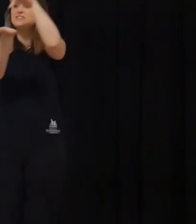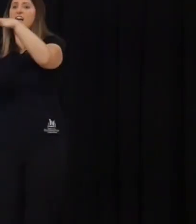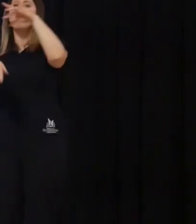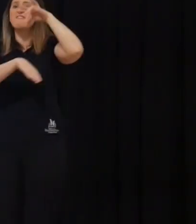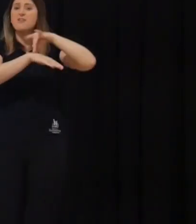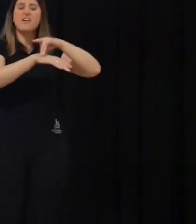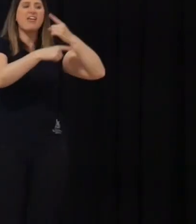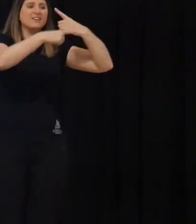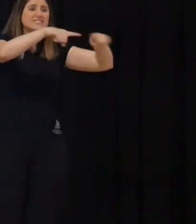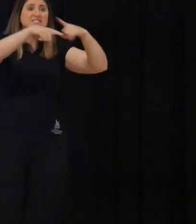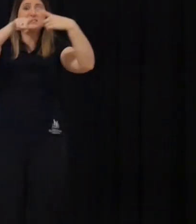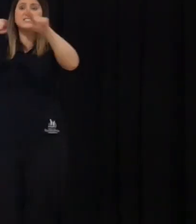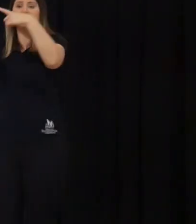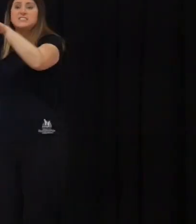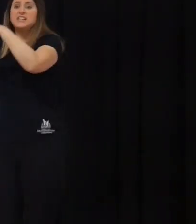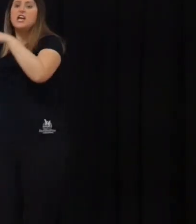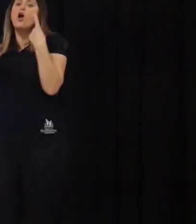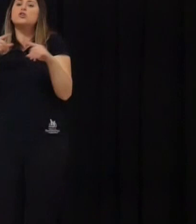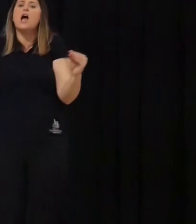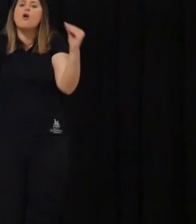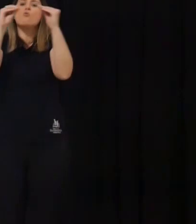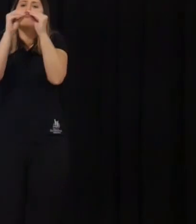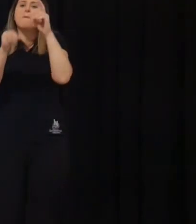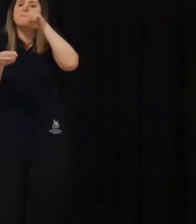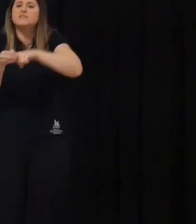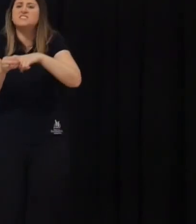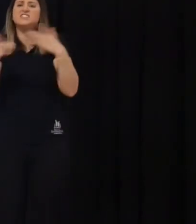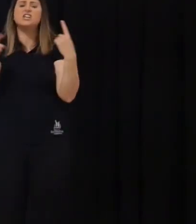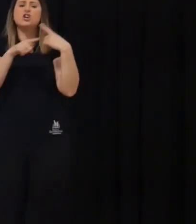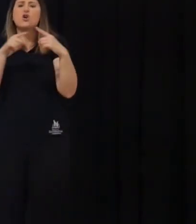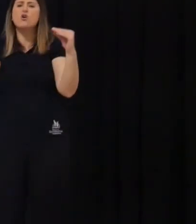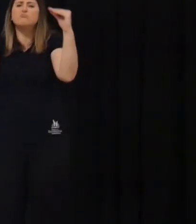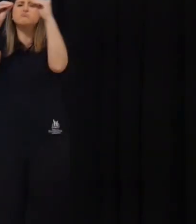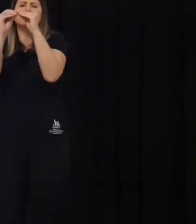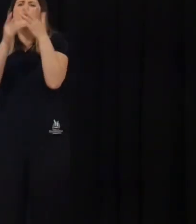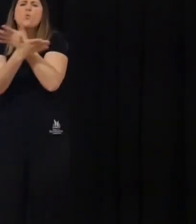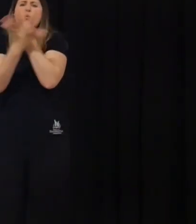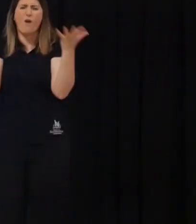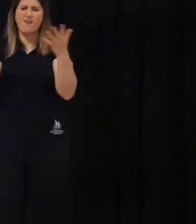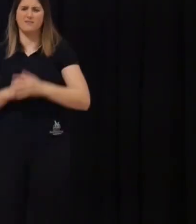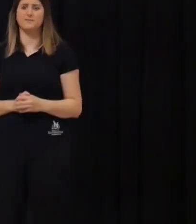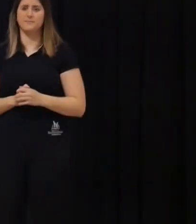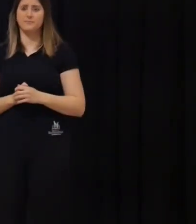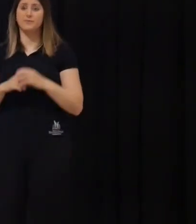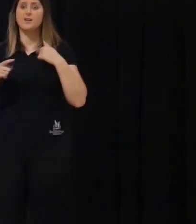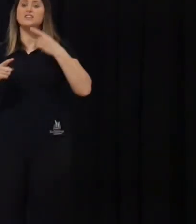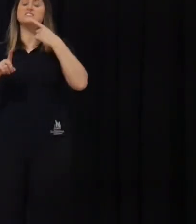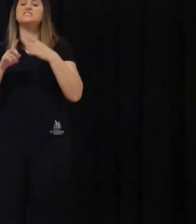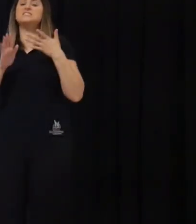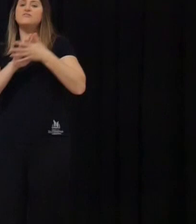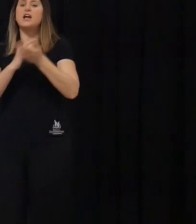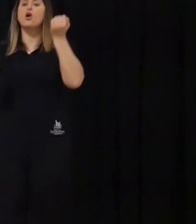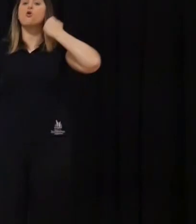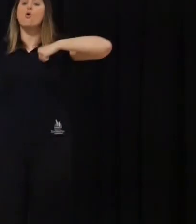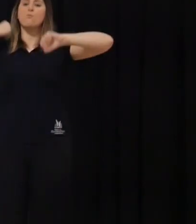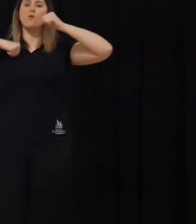que participan en cosas en común. ¿Y qué es lo que define esa forma en común? Pues el comportamiento que